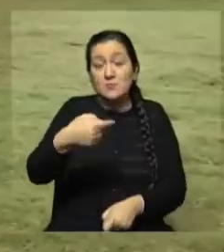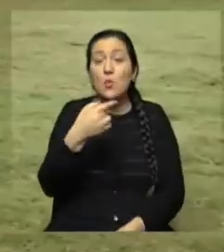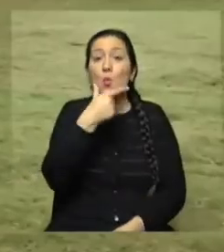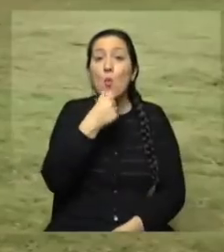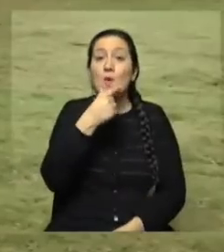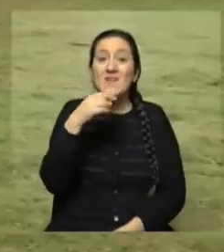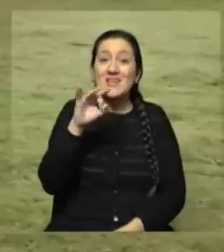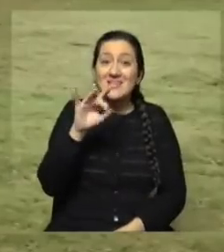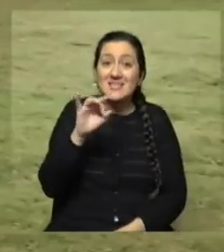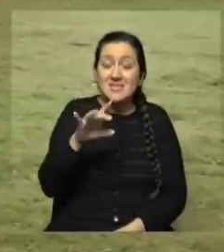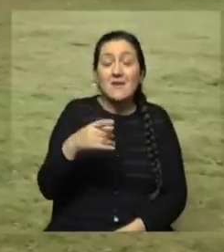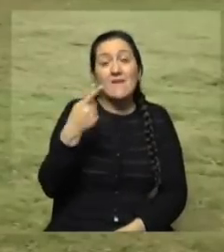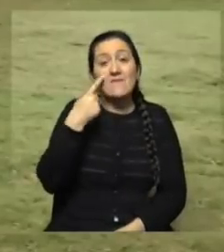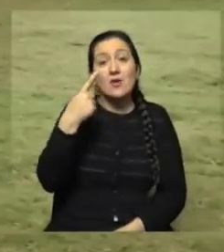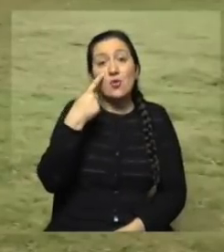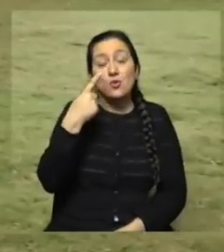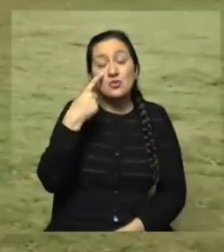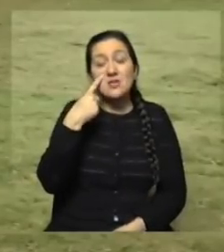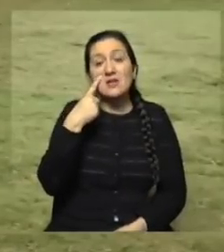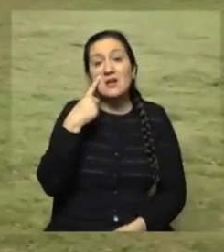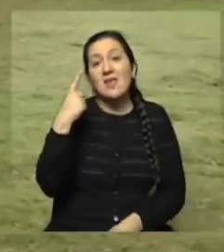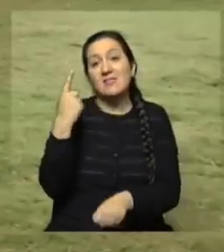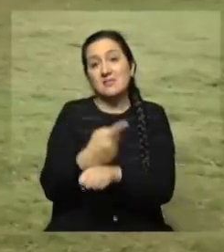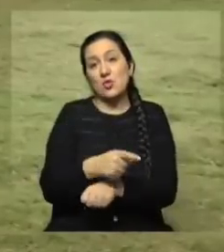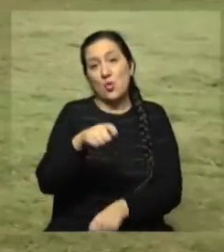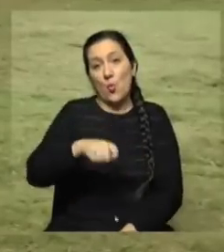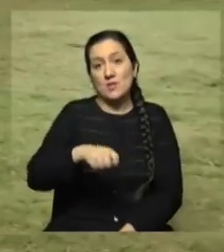se espera Entonces que se conozca la sentencia